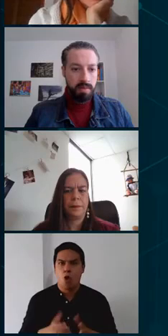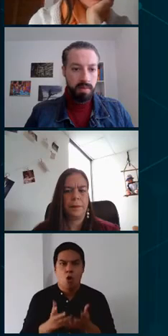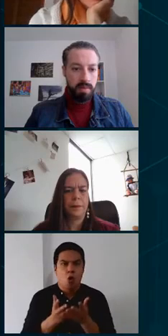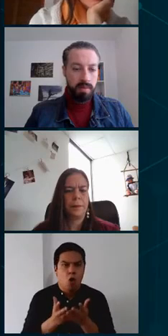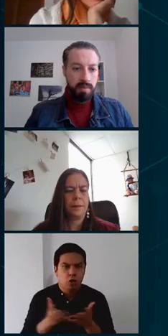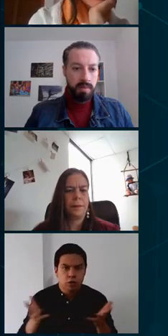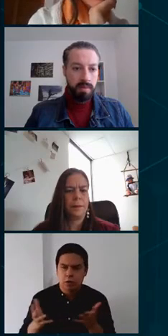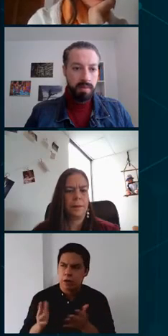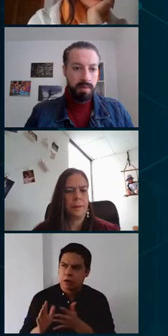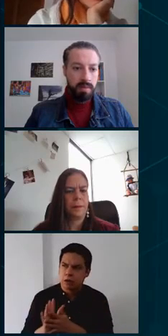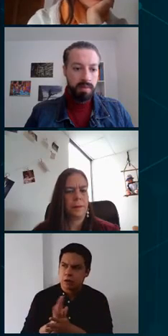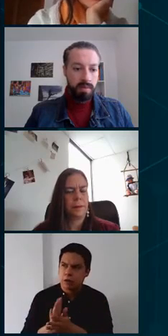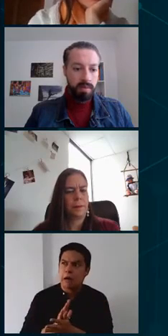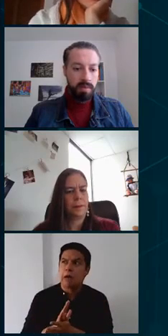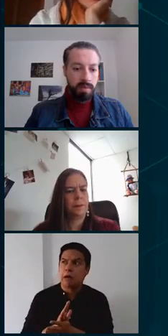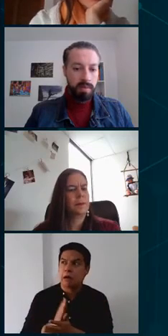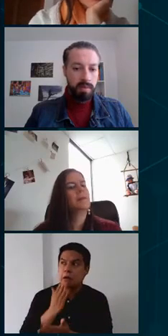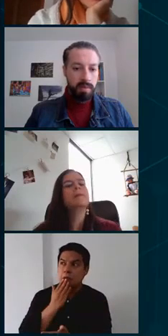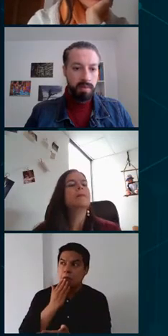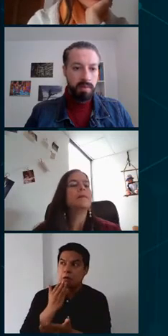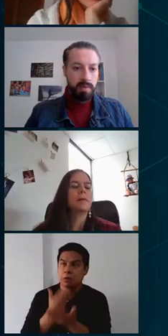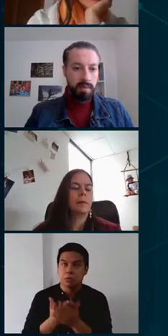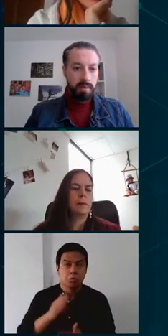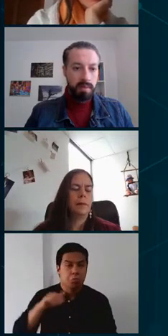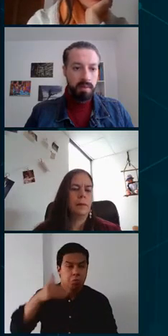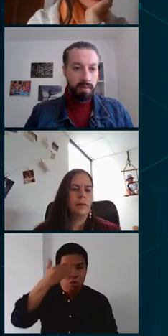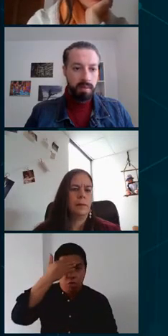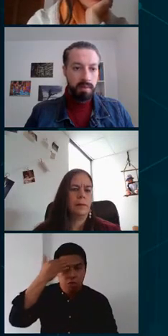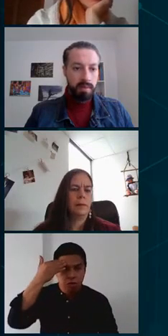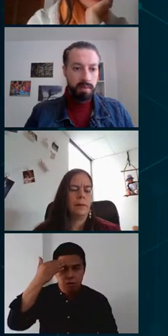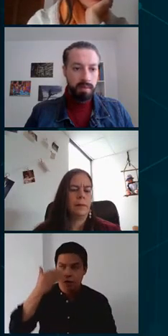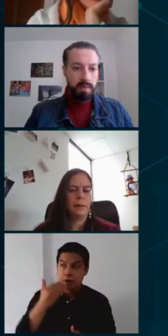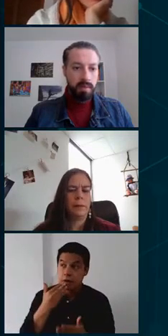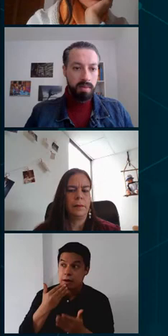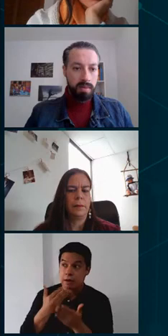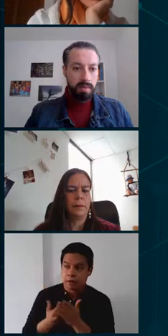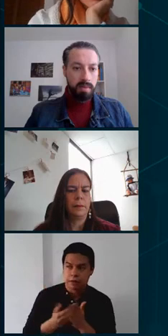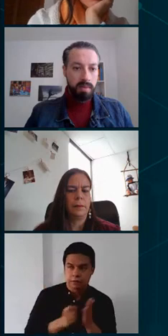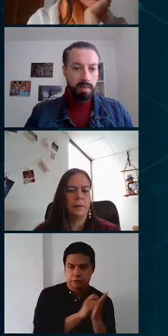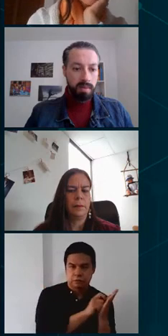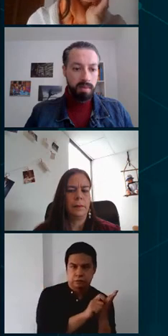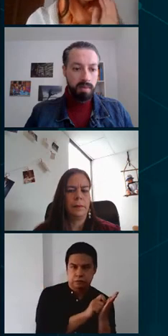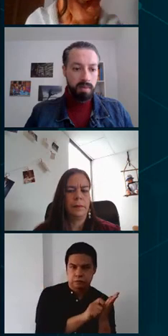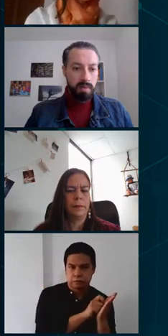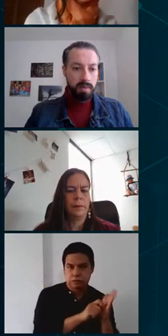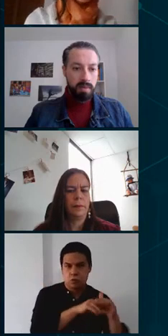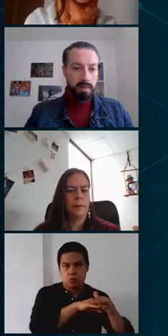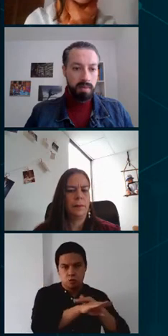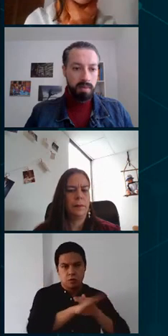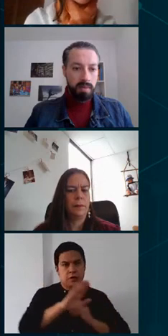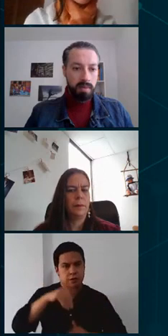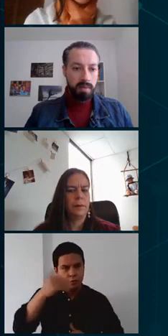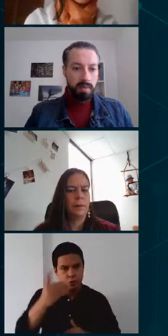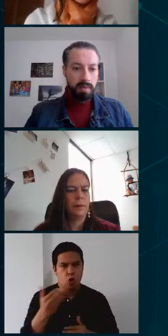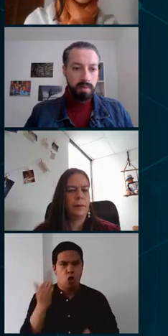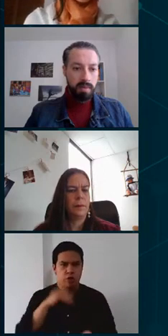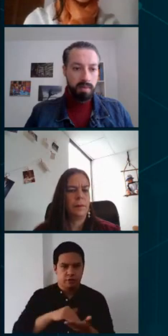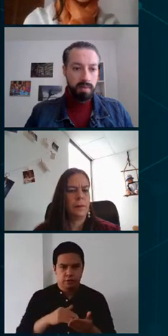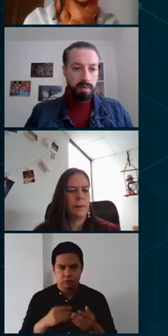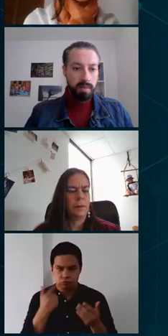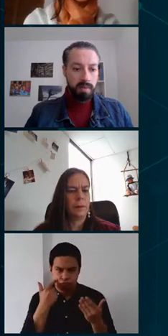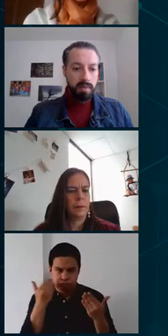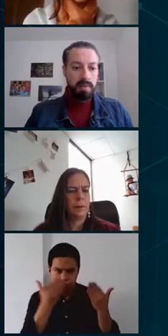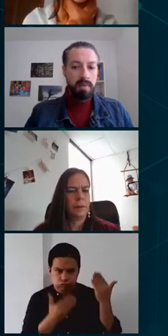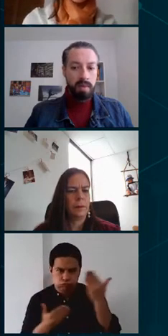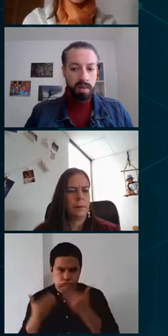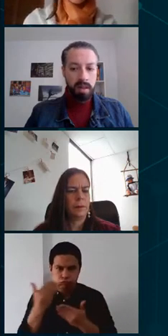algún lado que nos sirva para estar en validación y mejorar nuestro producto. No sé, Clau, si